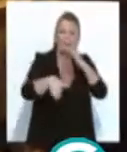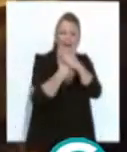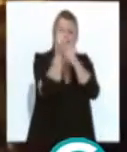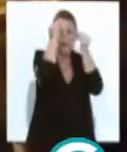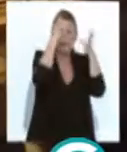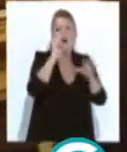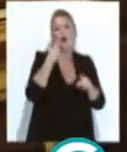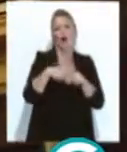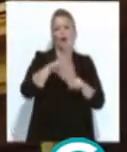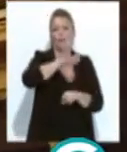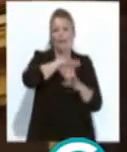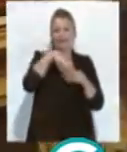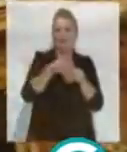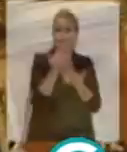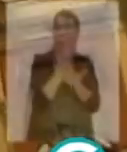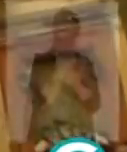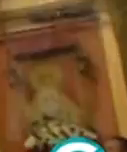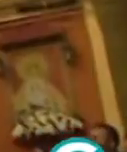de material escolar.